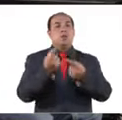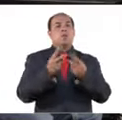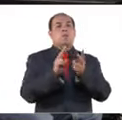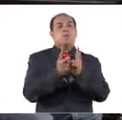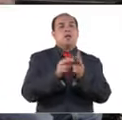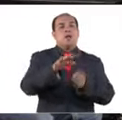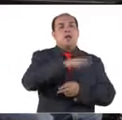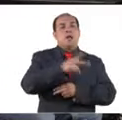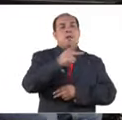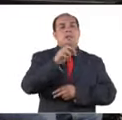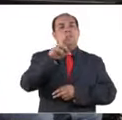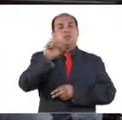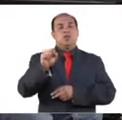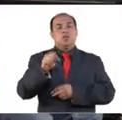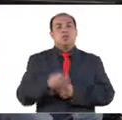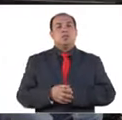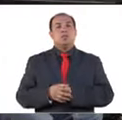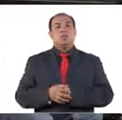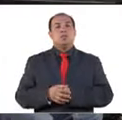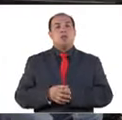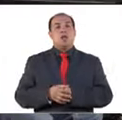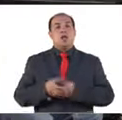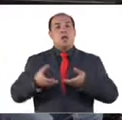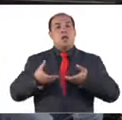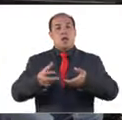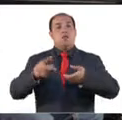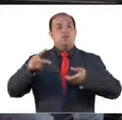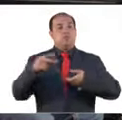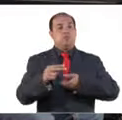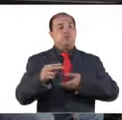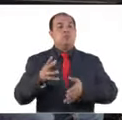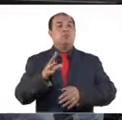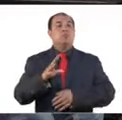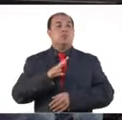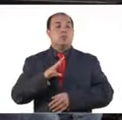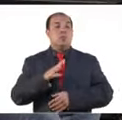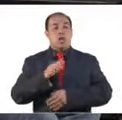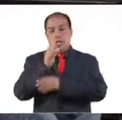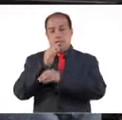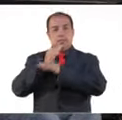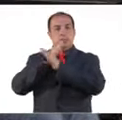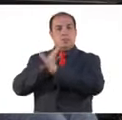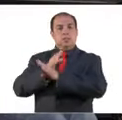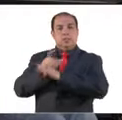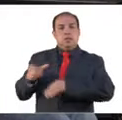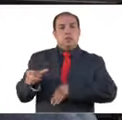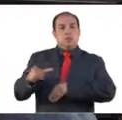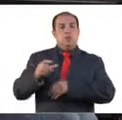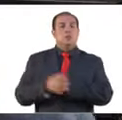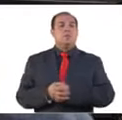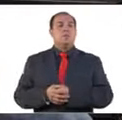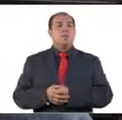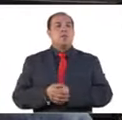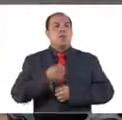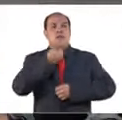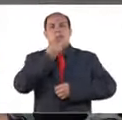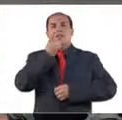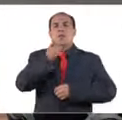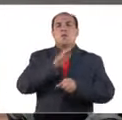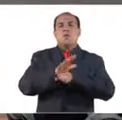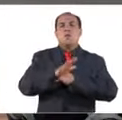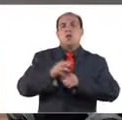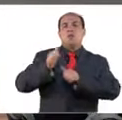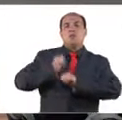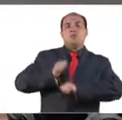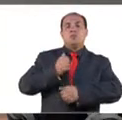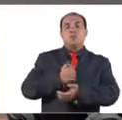Pastores bloquearon vías rechazando la ciclovía metropolitana. ¿Qué les han dicho las autoridades del Estado de México sobre esta situación? Hemos